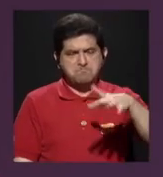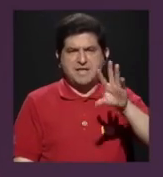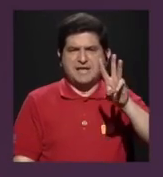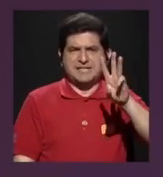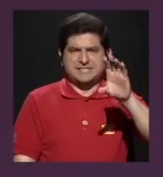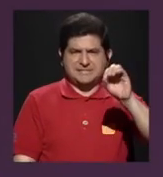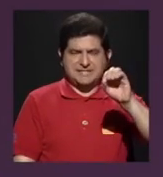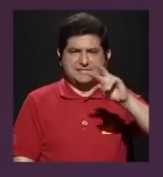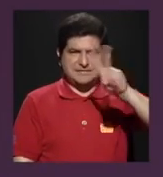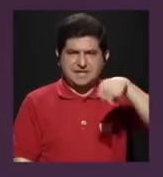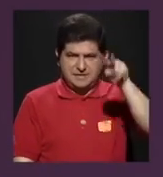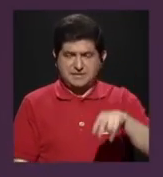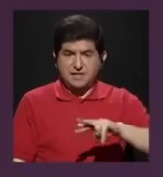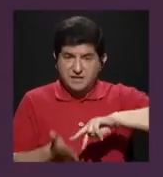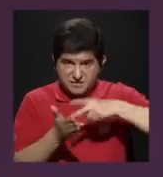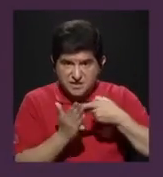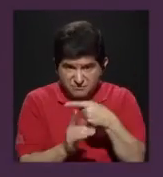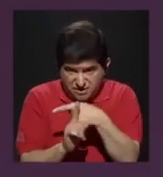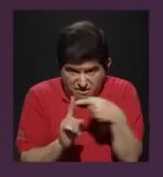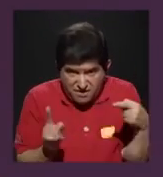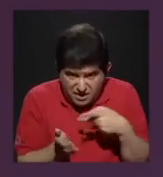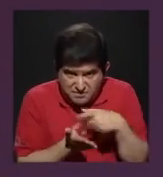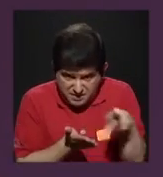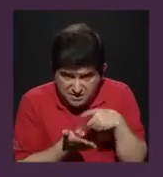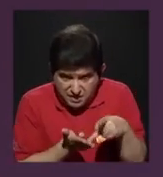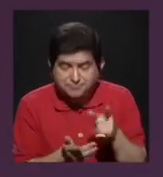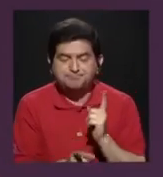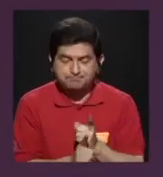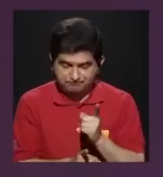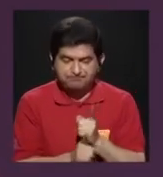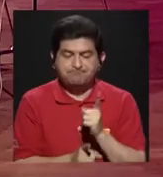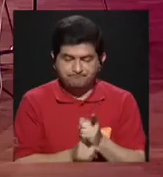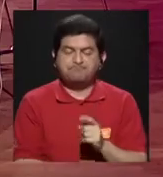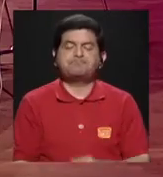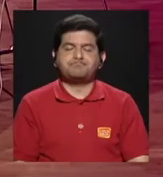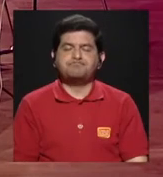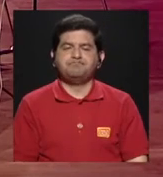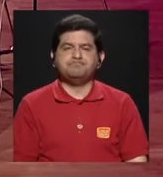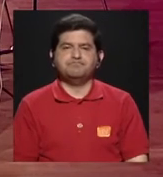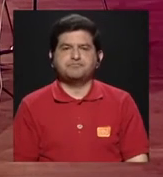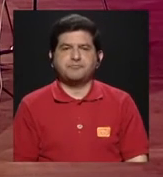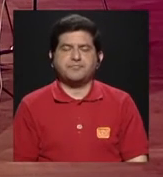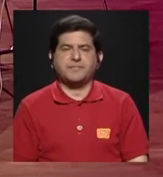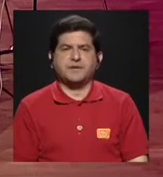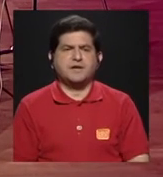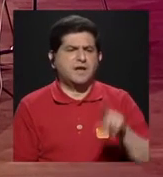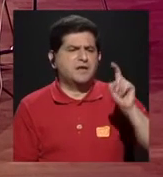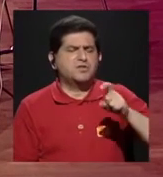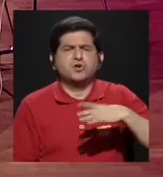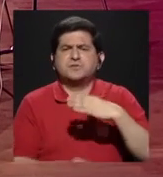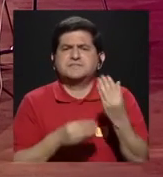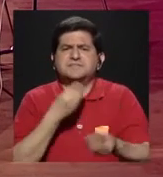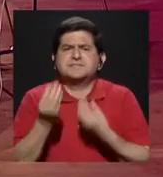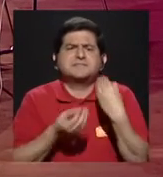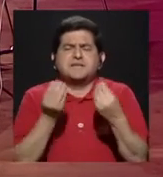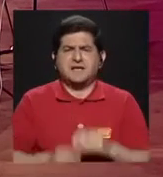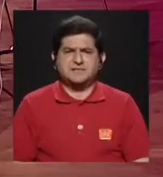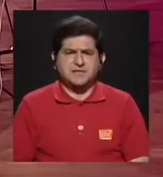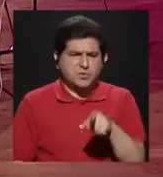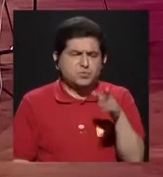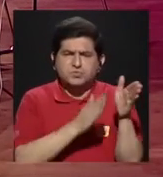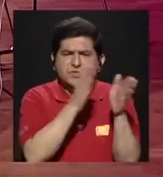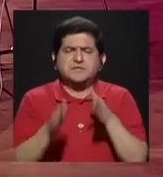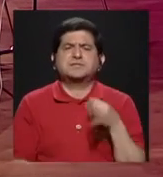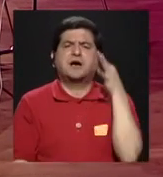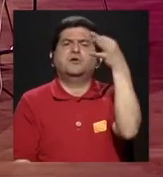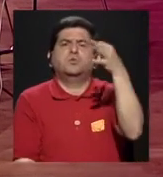O sea, le están pagando sí, la mitad. Exactamente. Entonces, ¿qué es lo que hay que hacer? ¿Cuáles son sus planes